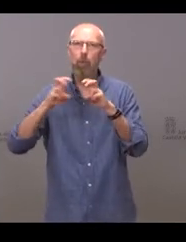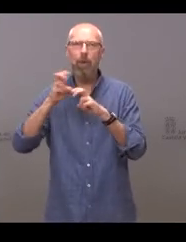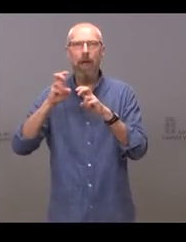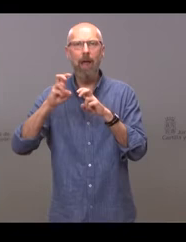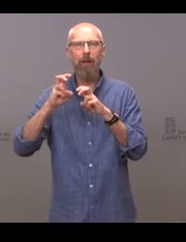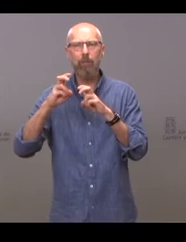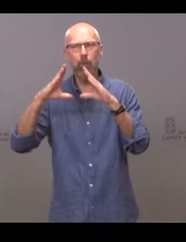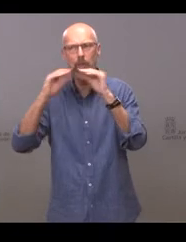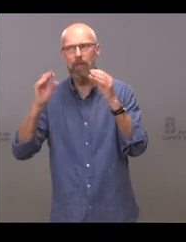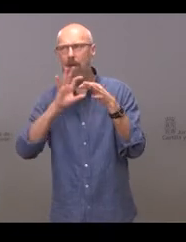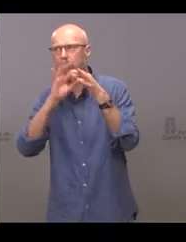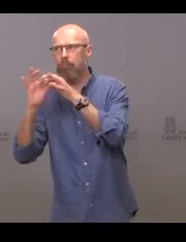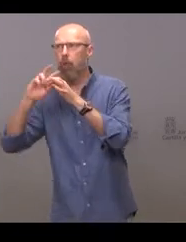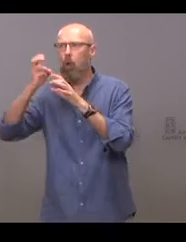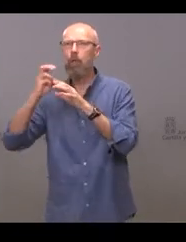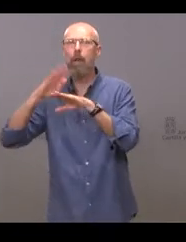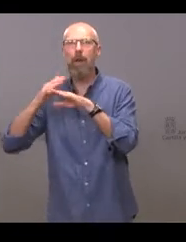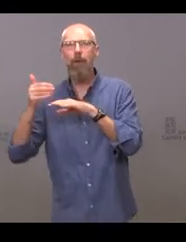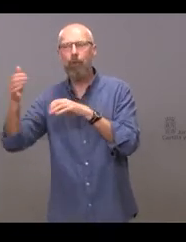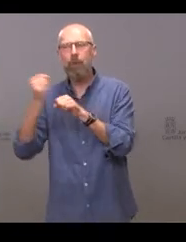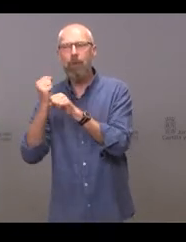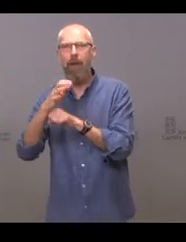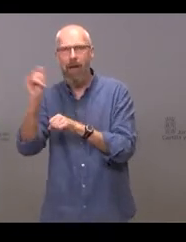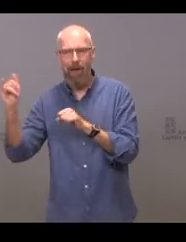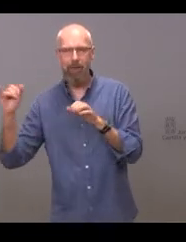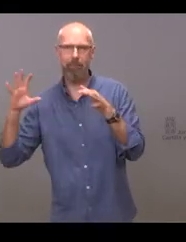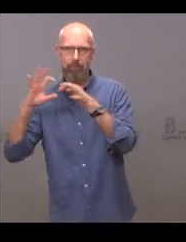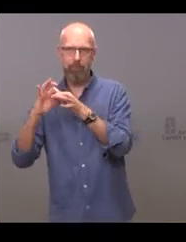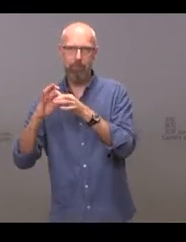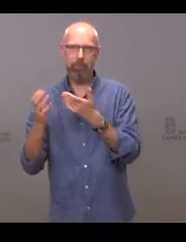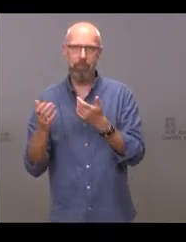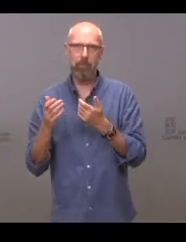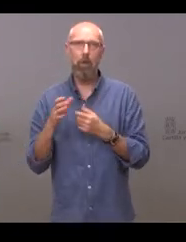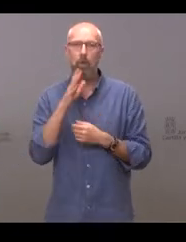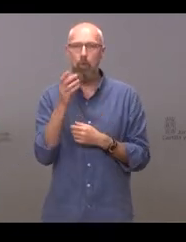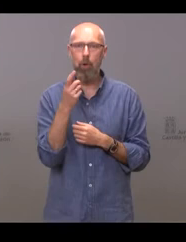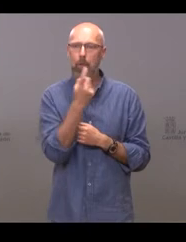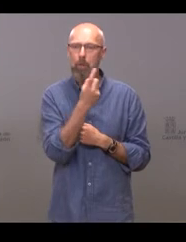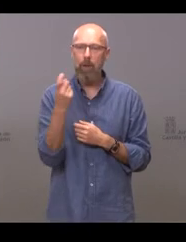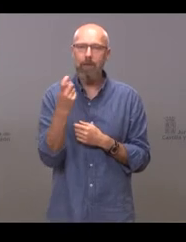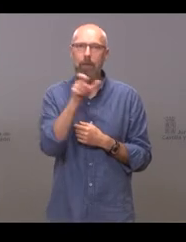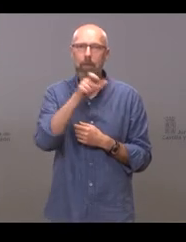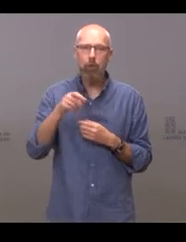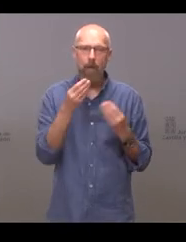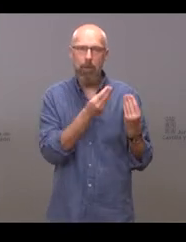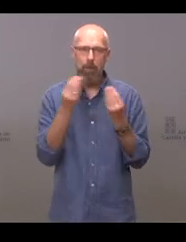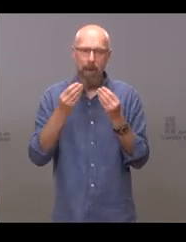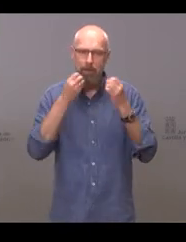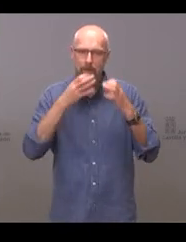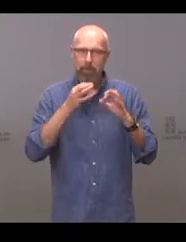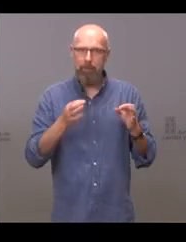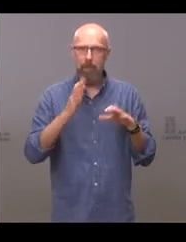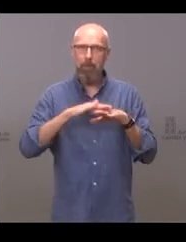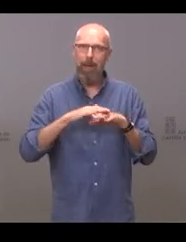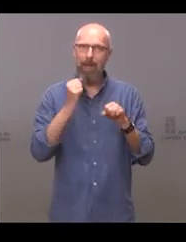para nosotros es fundamental no porque si no al final no va a haber gente realmente preparada el que pueda acceder a esos puestos de trabajo y esa